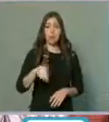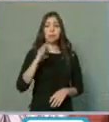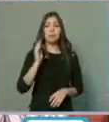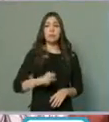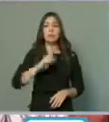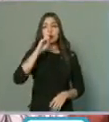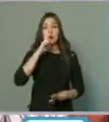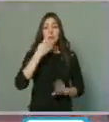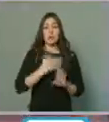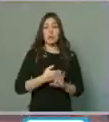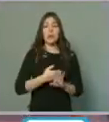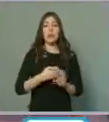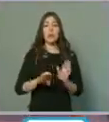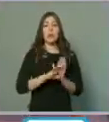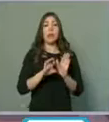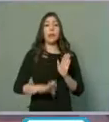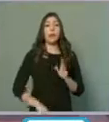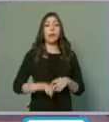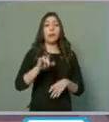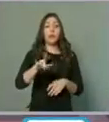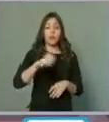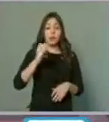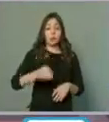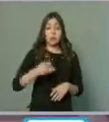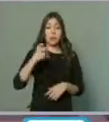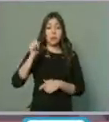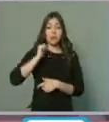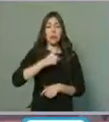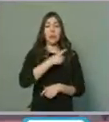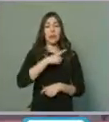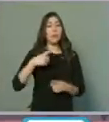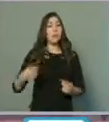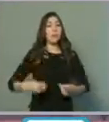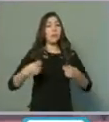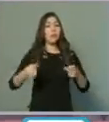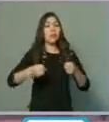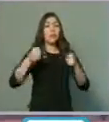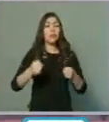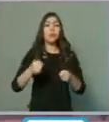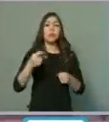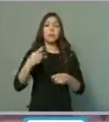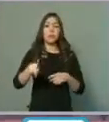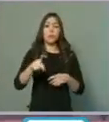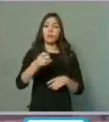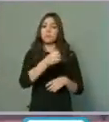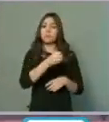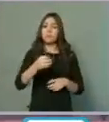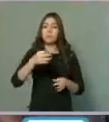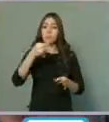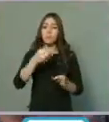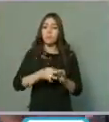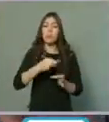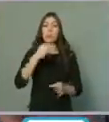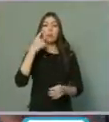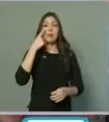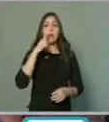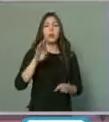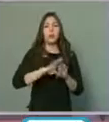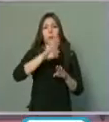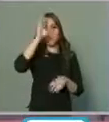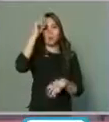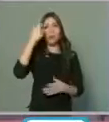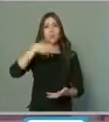ley dice que si tú vas a aceptar el cargo como albacea, tienes que garantizar que lo vas a hacer de manera correcta mediante una fianza. Porque justamente en